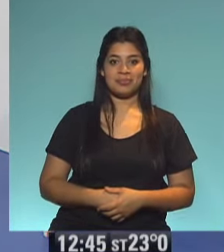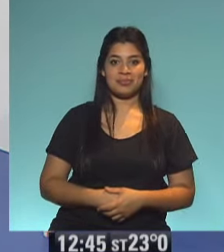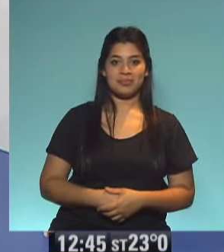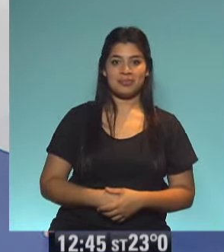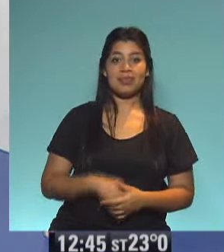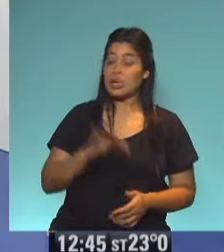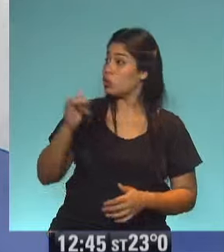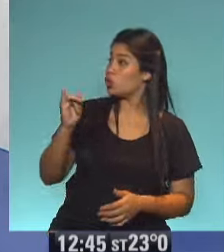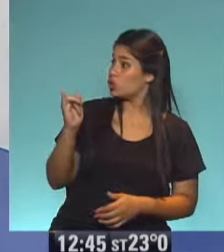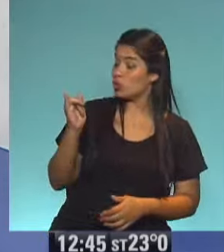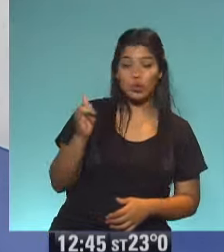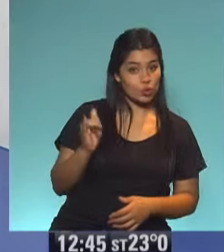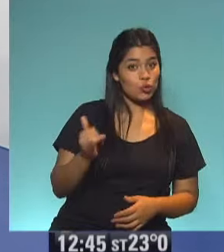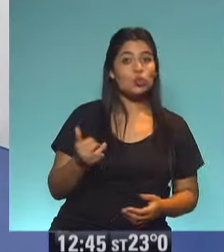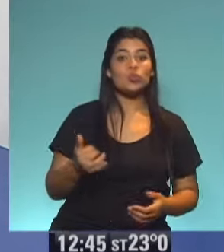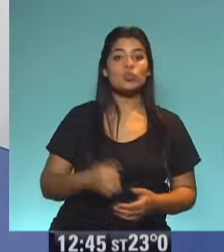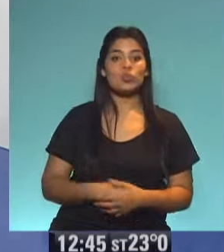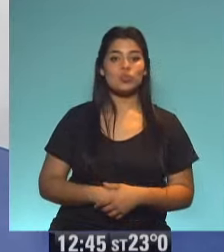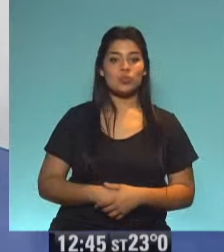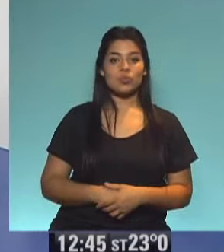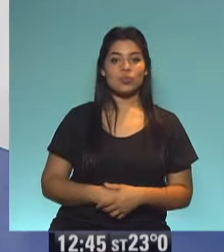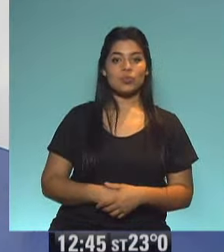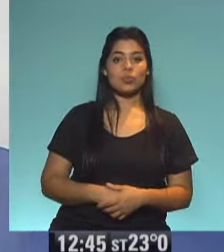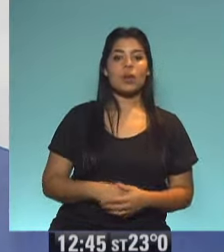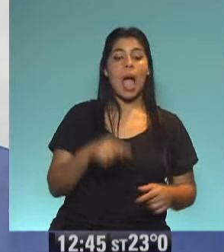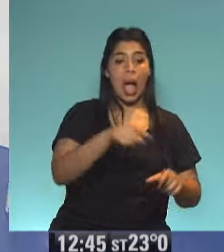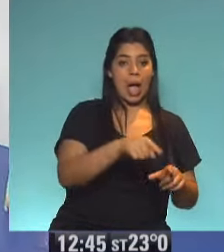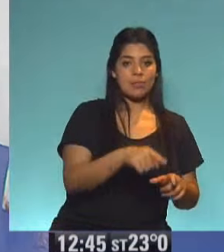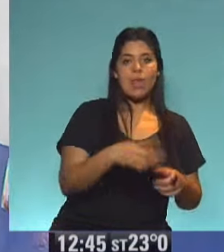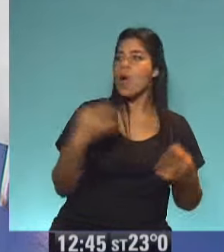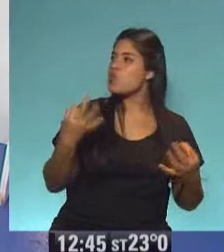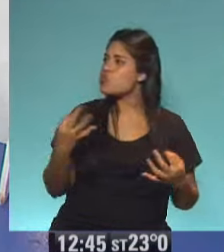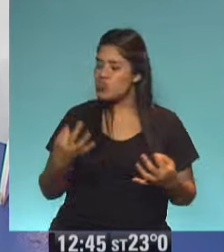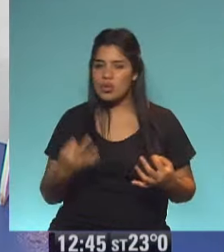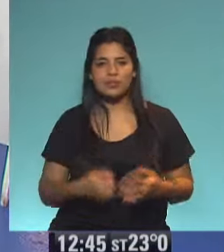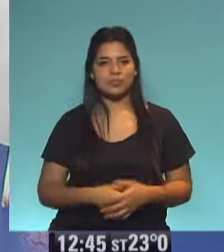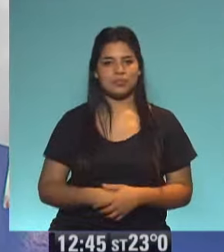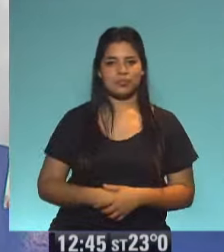Sí. Vamos a ponerlo acá en esa bandeja. Bien, genial. Ahí está.